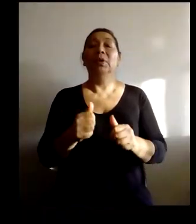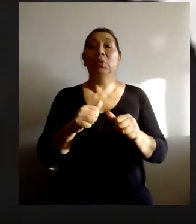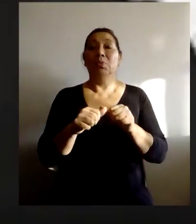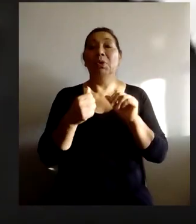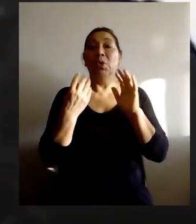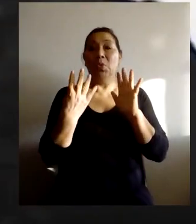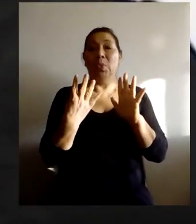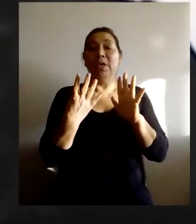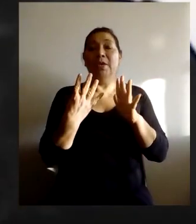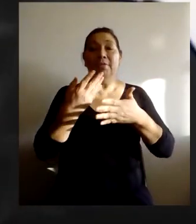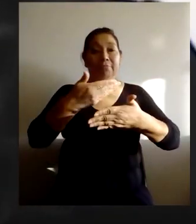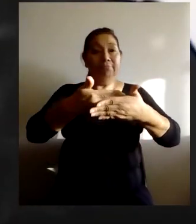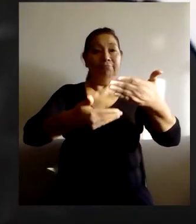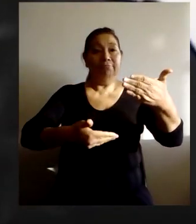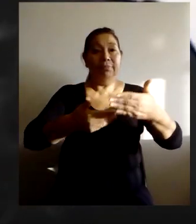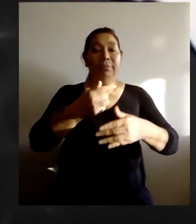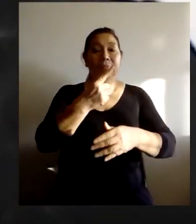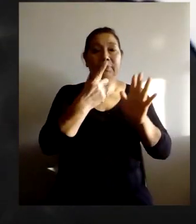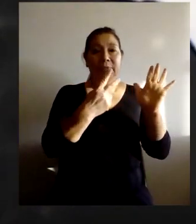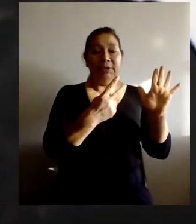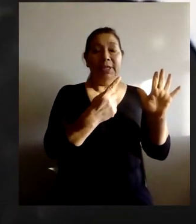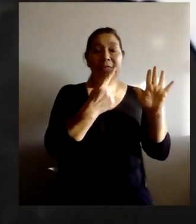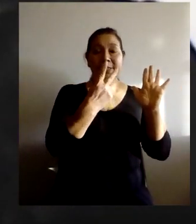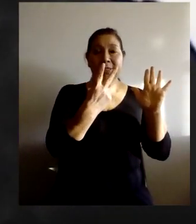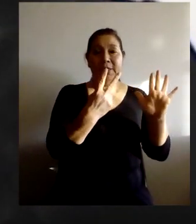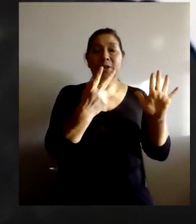Causa número 9, expediente